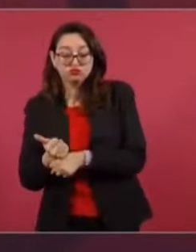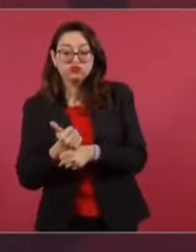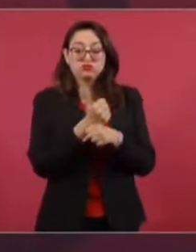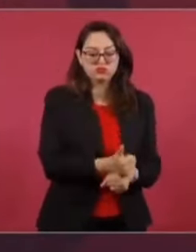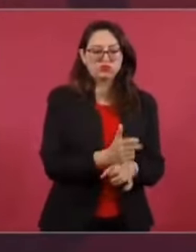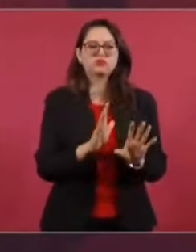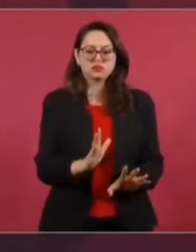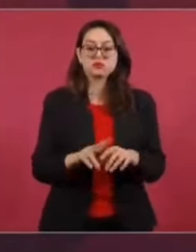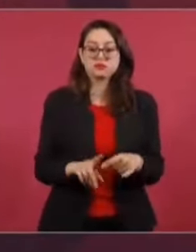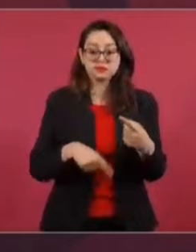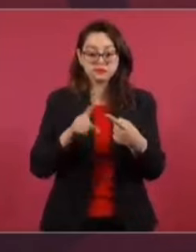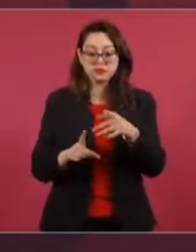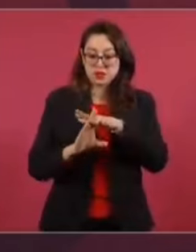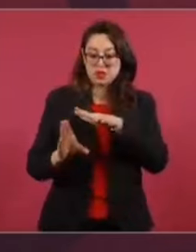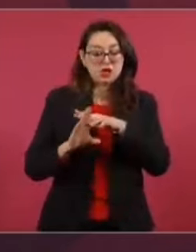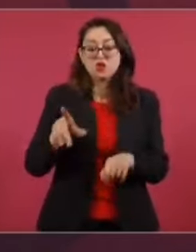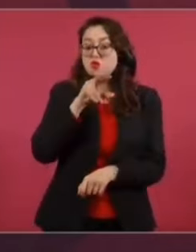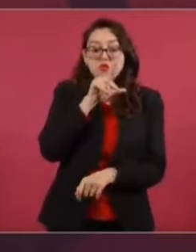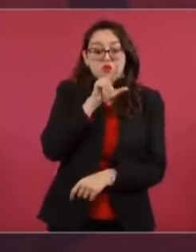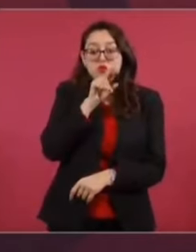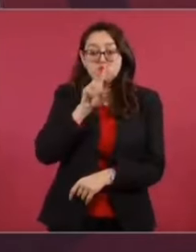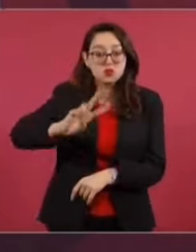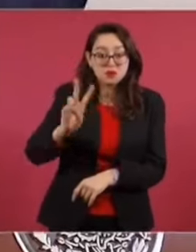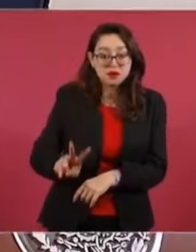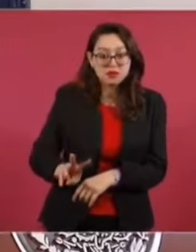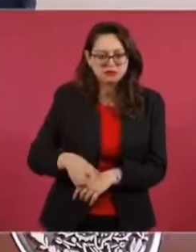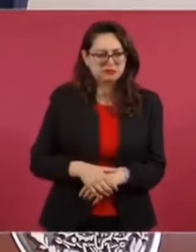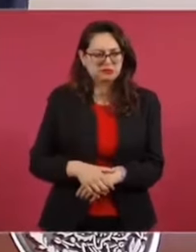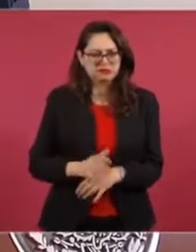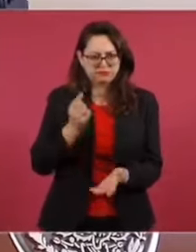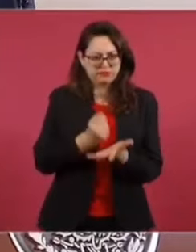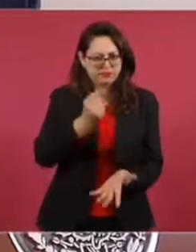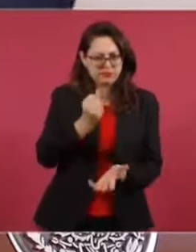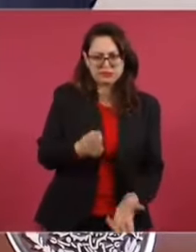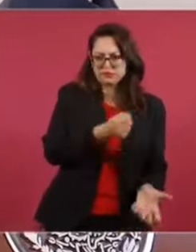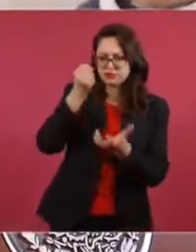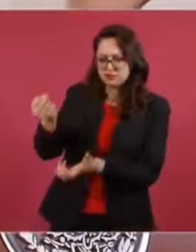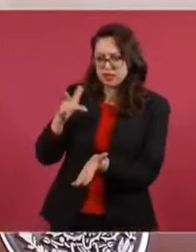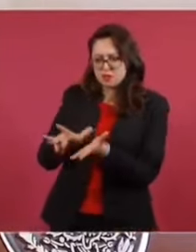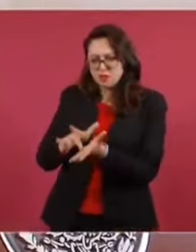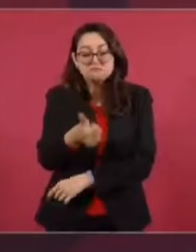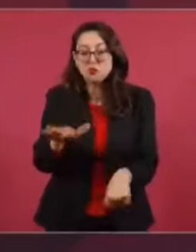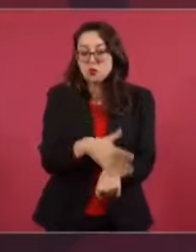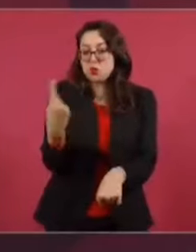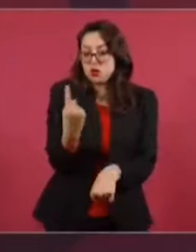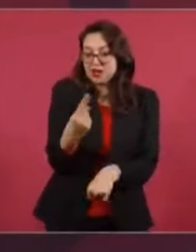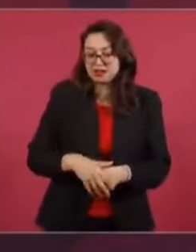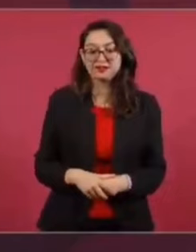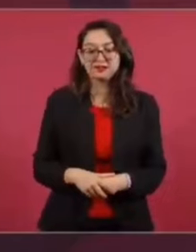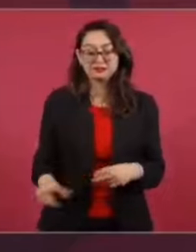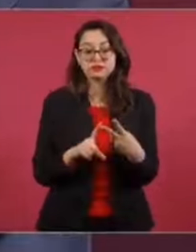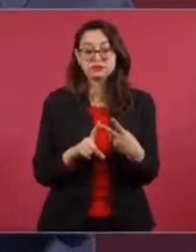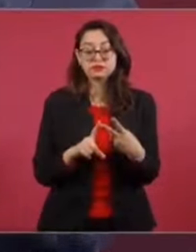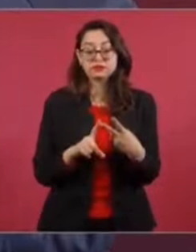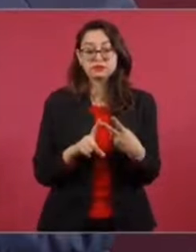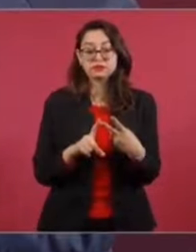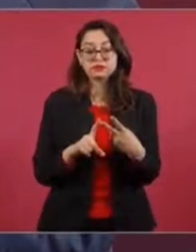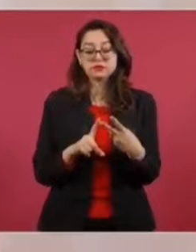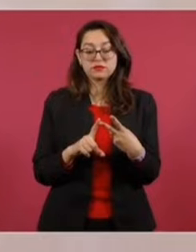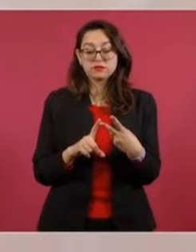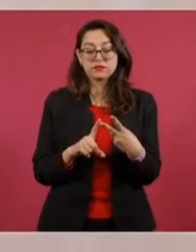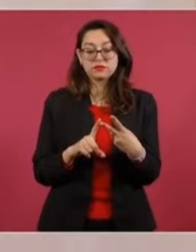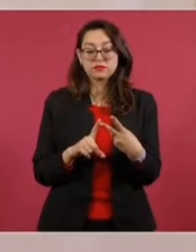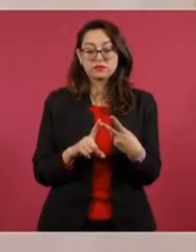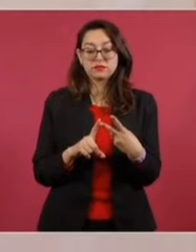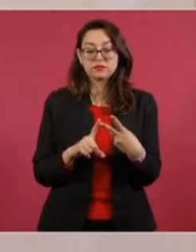caso de la migración, ¿por qué no aprueban apoyos para los países de Centroamérica, del Caribe? Otro, ¿por qué no le garantizan los